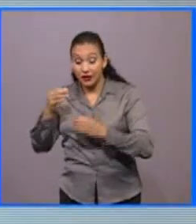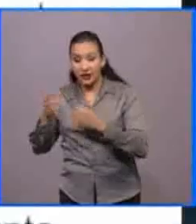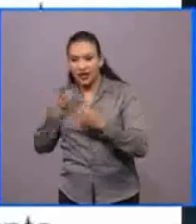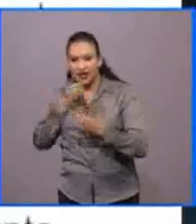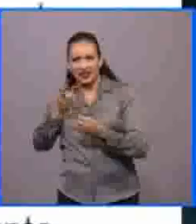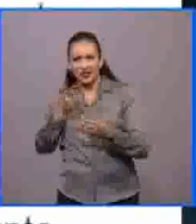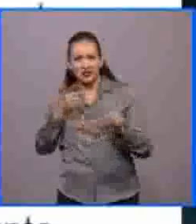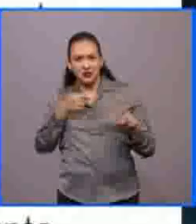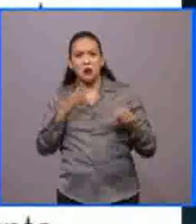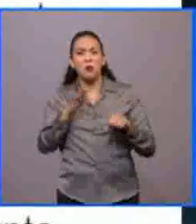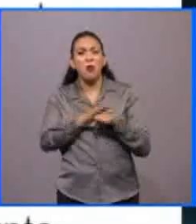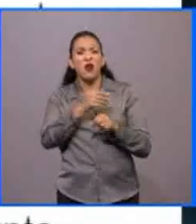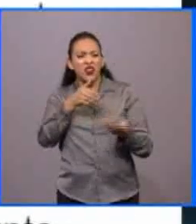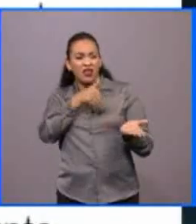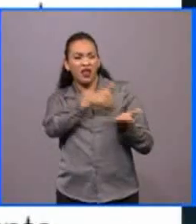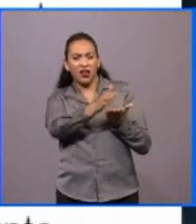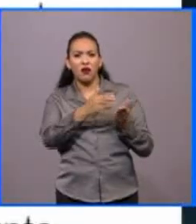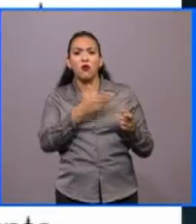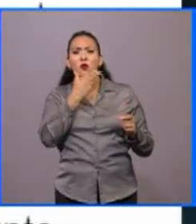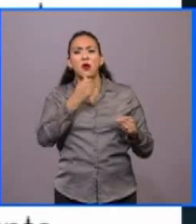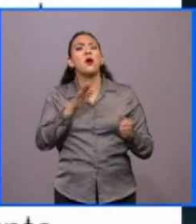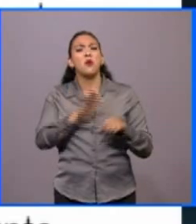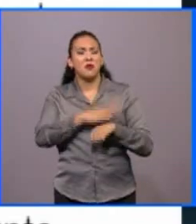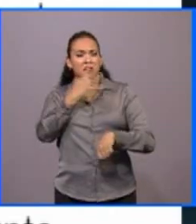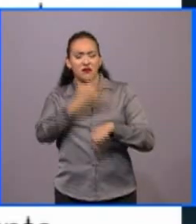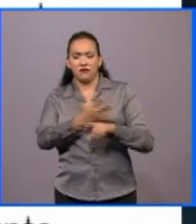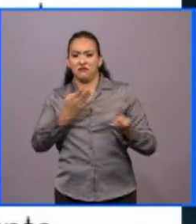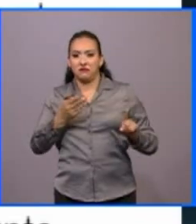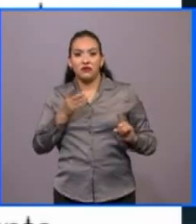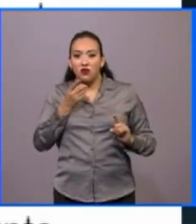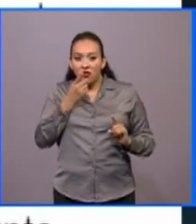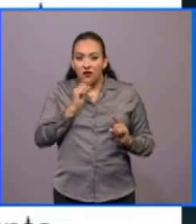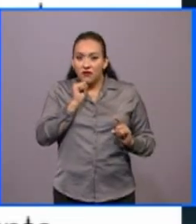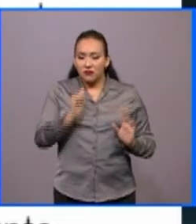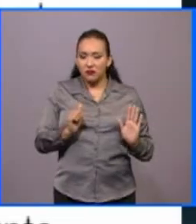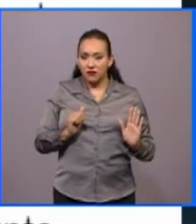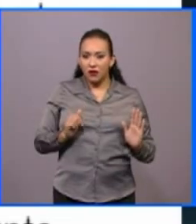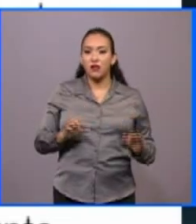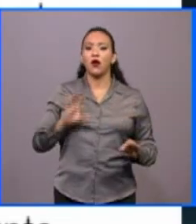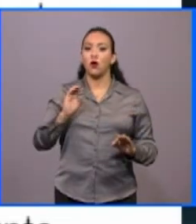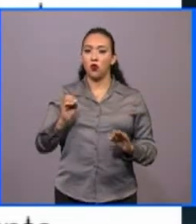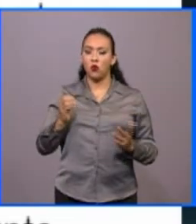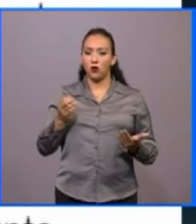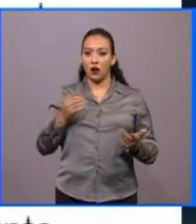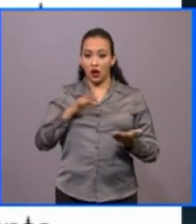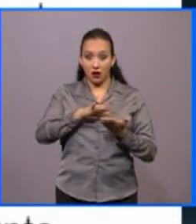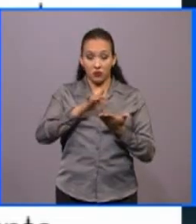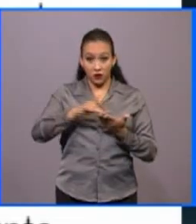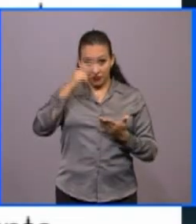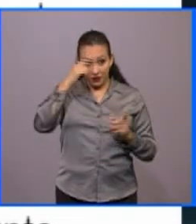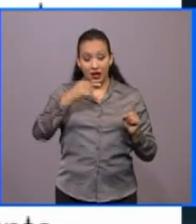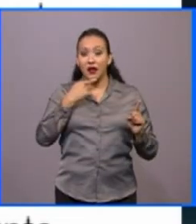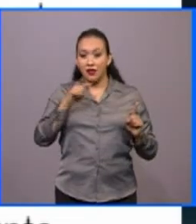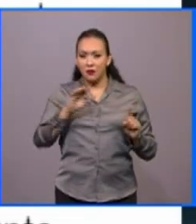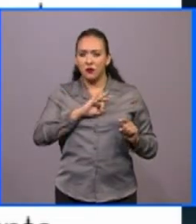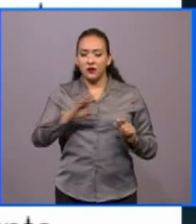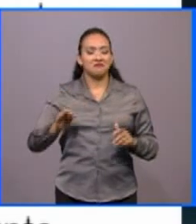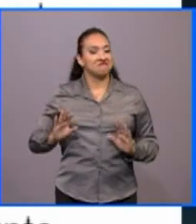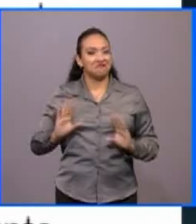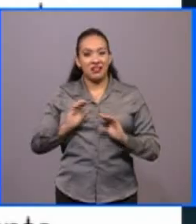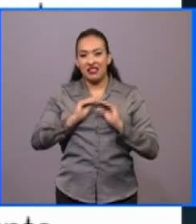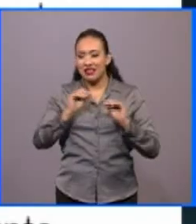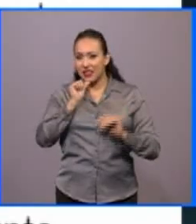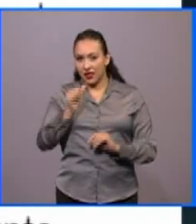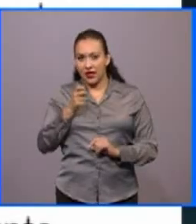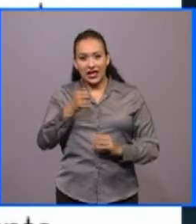conducta atribuida ni las razones para imponer la sanción y no se le garantizó un recurso efectivo para impugnar el fallo. Se advirtió